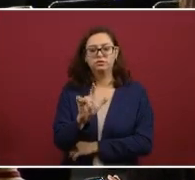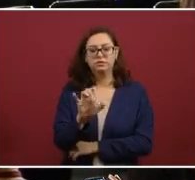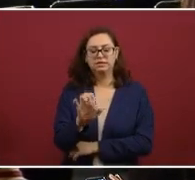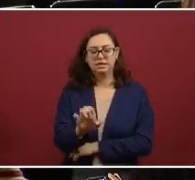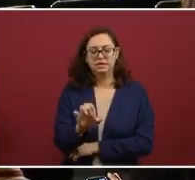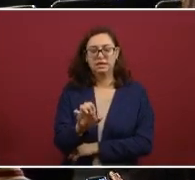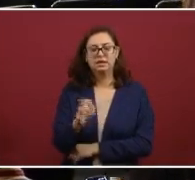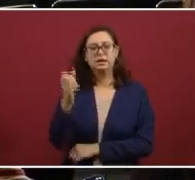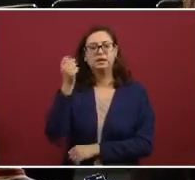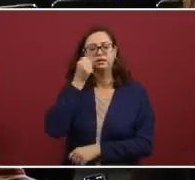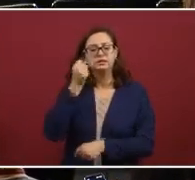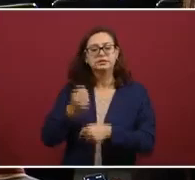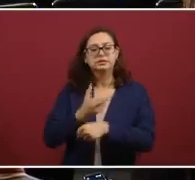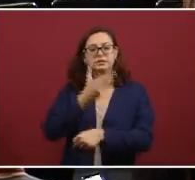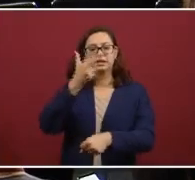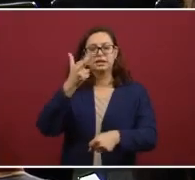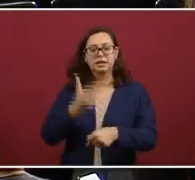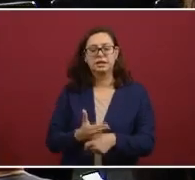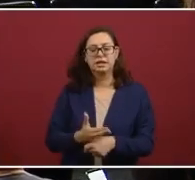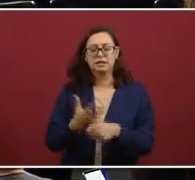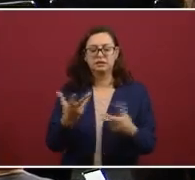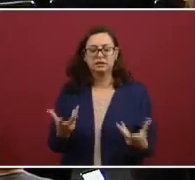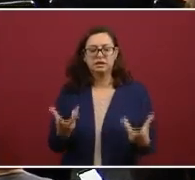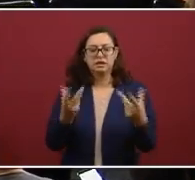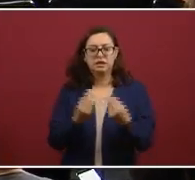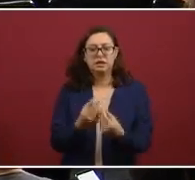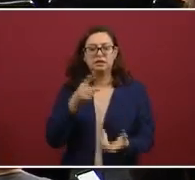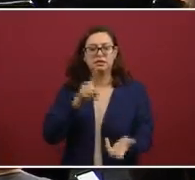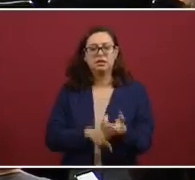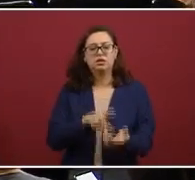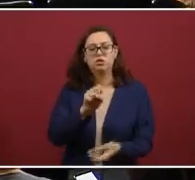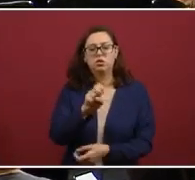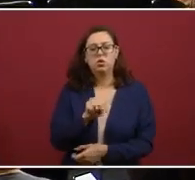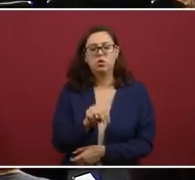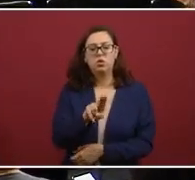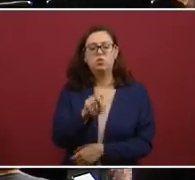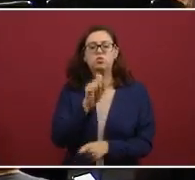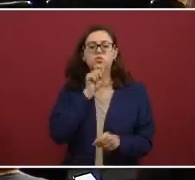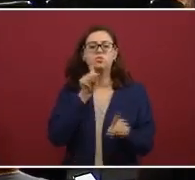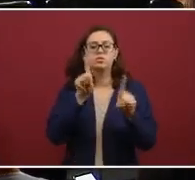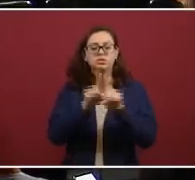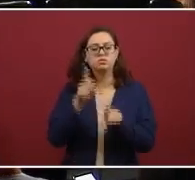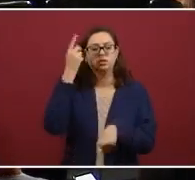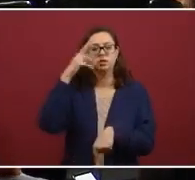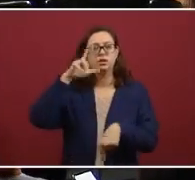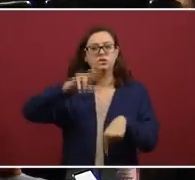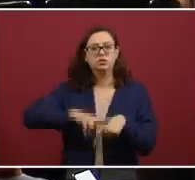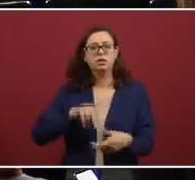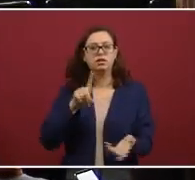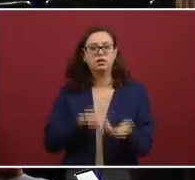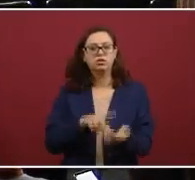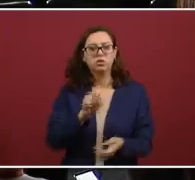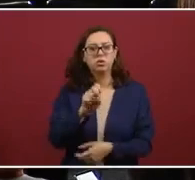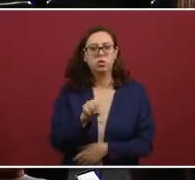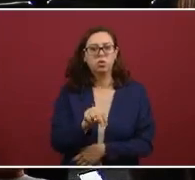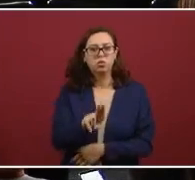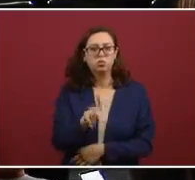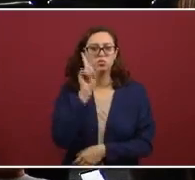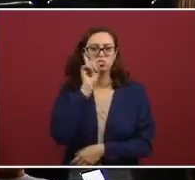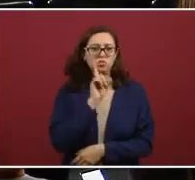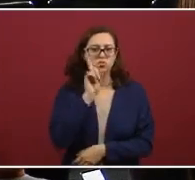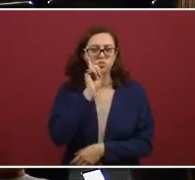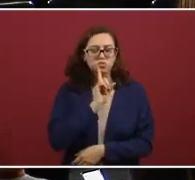Ngcuka, secretaria general adjunta de las Naciones Unidas y directora ejecutiva de ONU Mujeres.